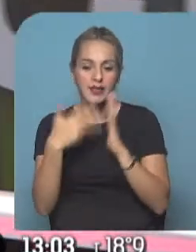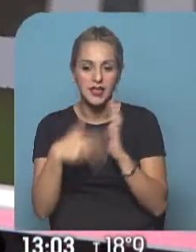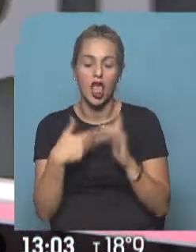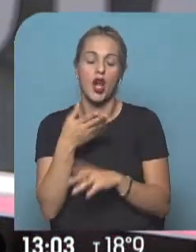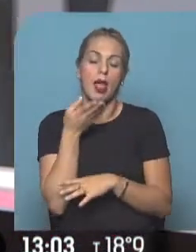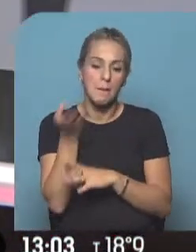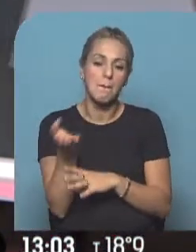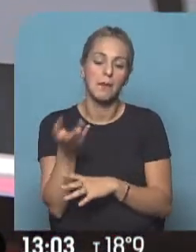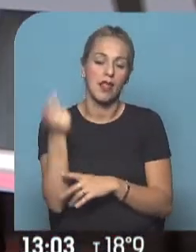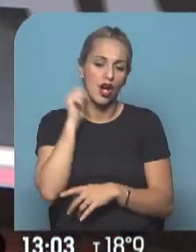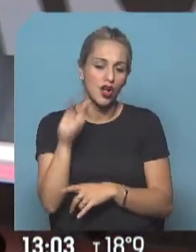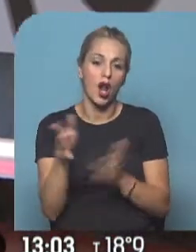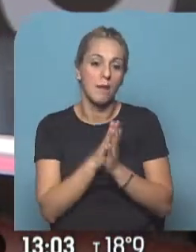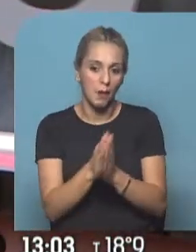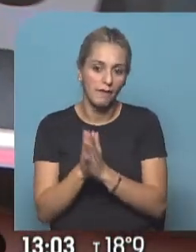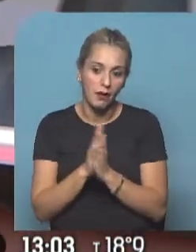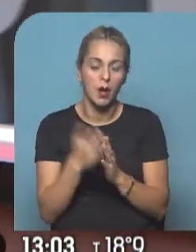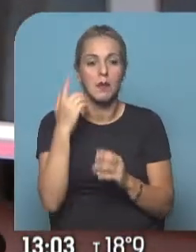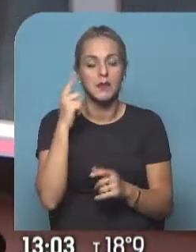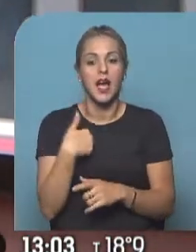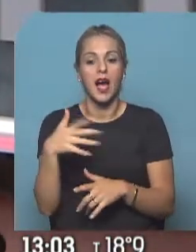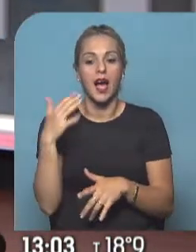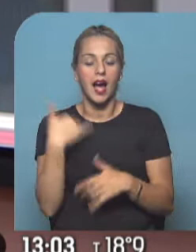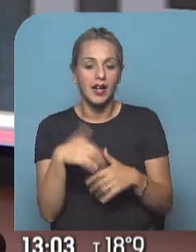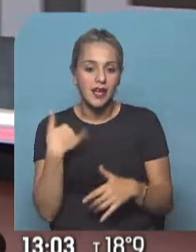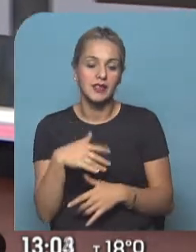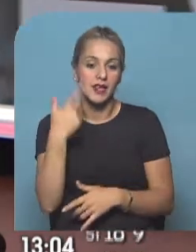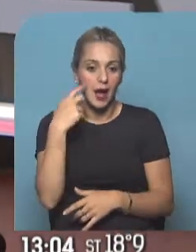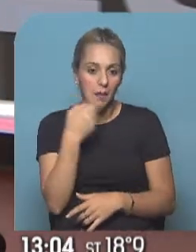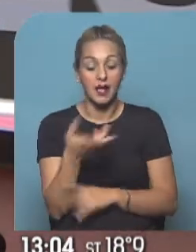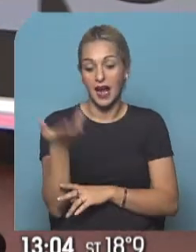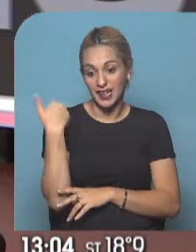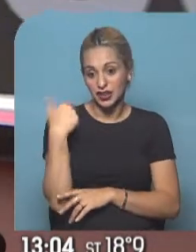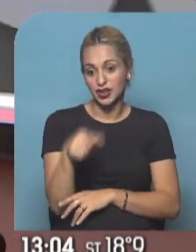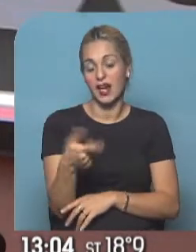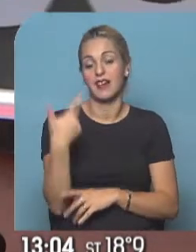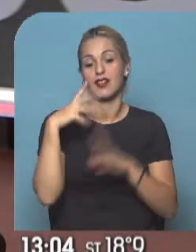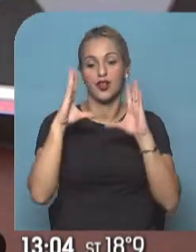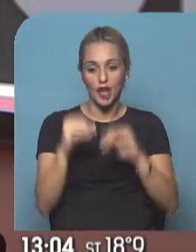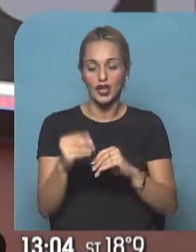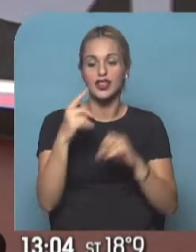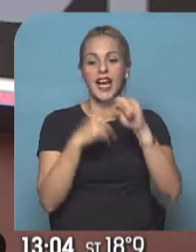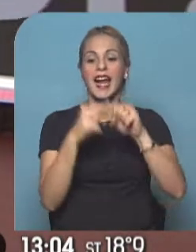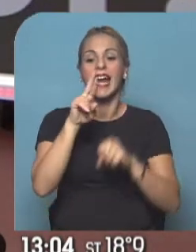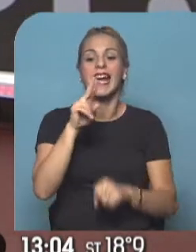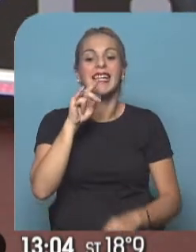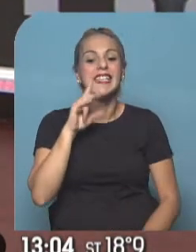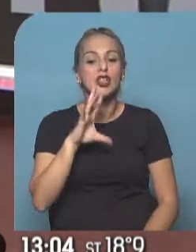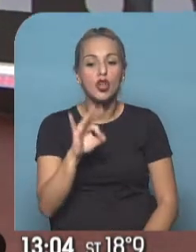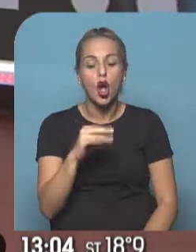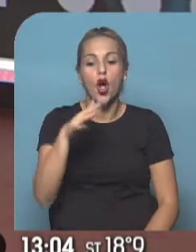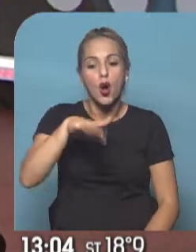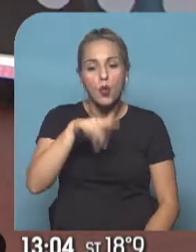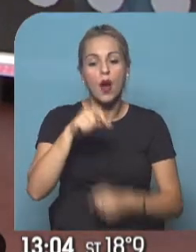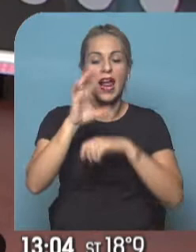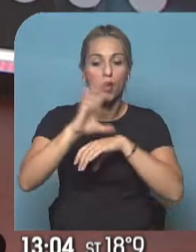imaginaba que cuando apareciera Argentina iba a ser mundialista. Esto fue lo que sucedió ayer, en la noche de Quito, allí en Ecuador. Y el informe